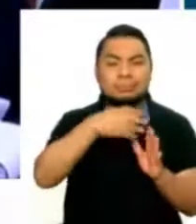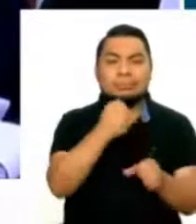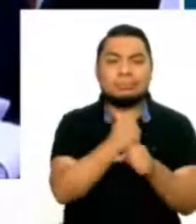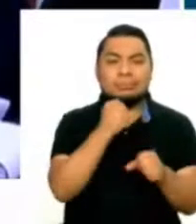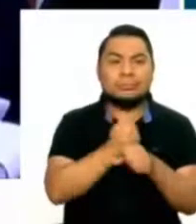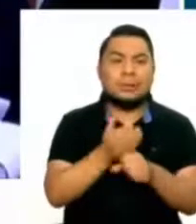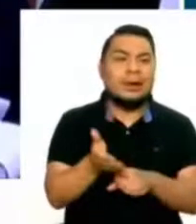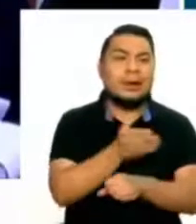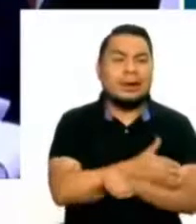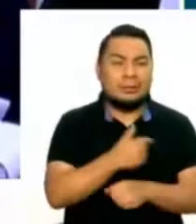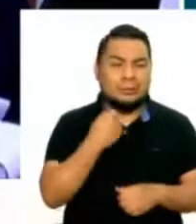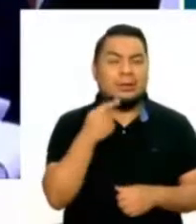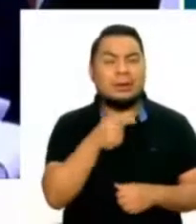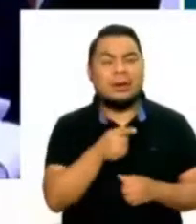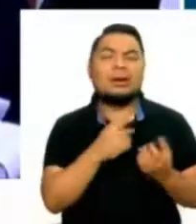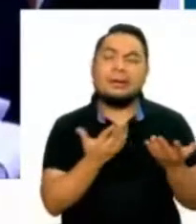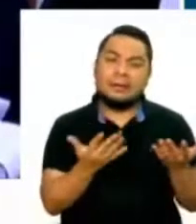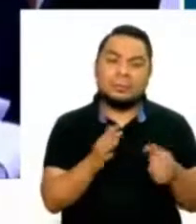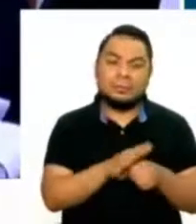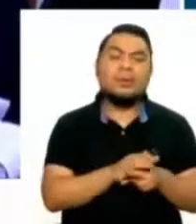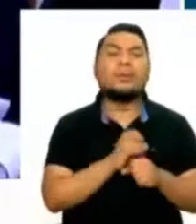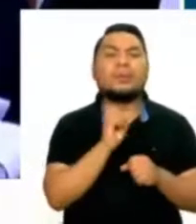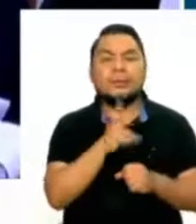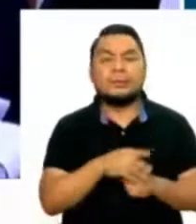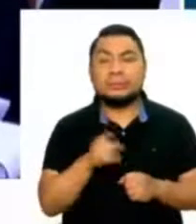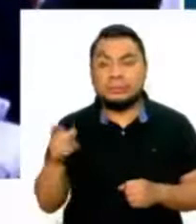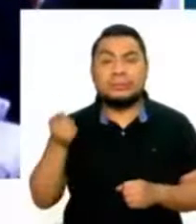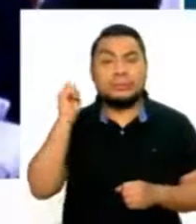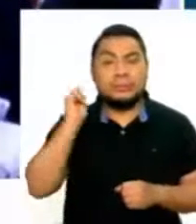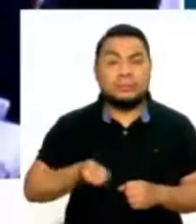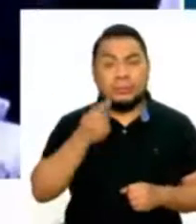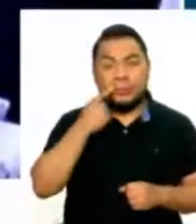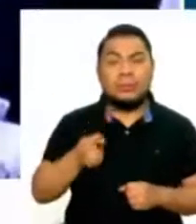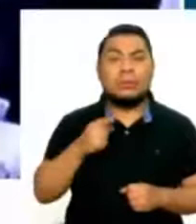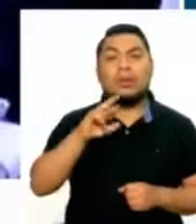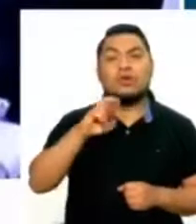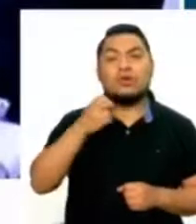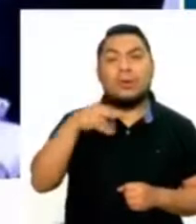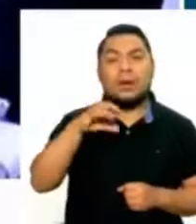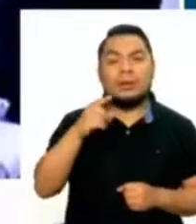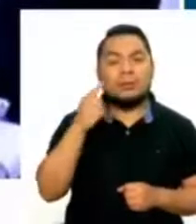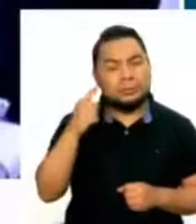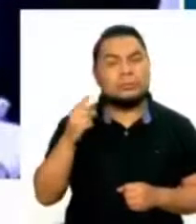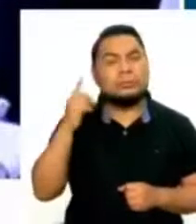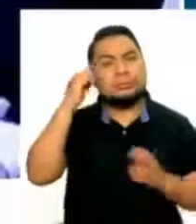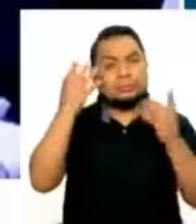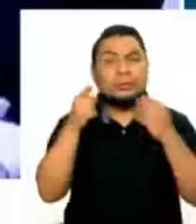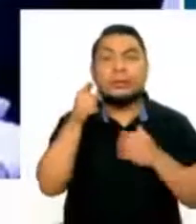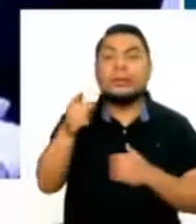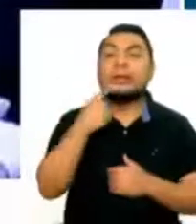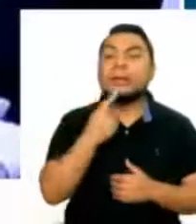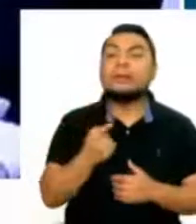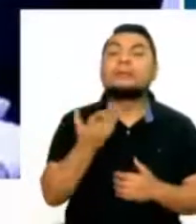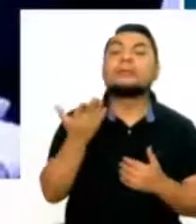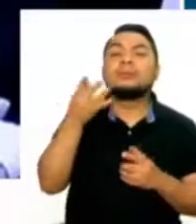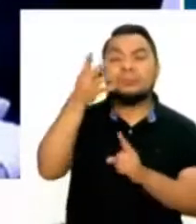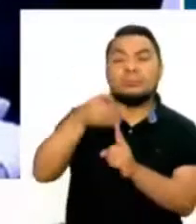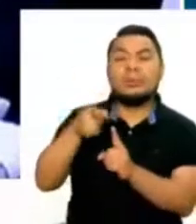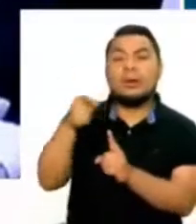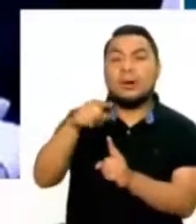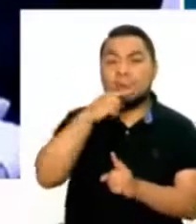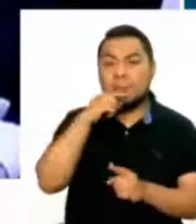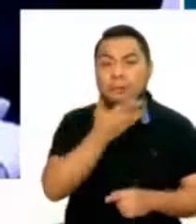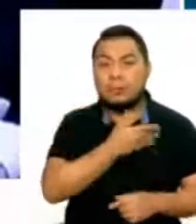programadas con anticipación, entiendo yo. En esa fecha, el juez Raúl Justiniano Romero evaluará el requerimiento de comparecencia con restricciones